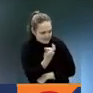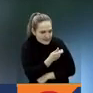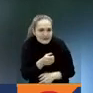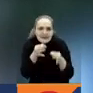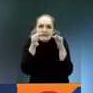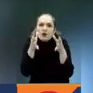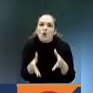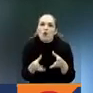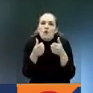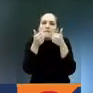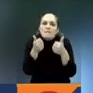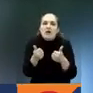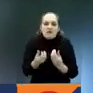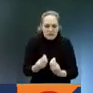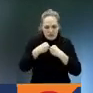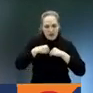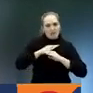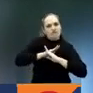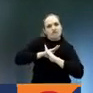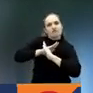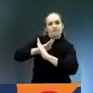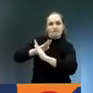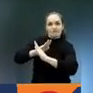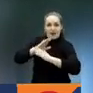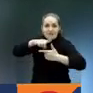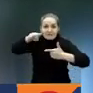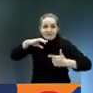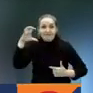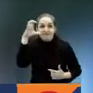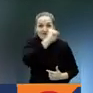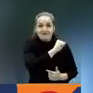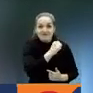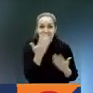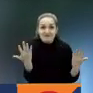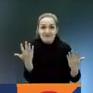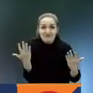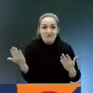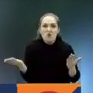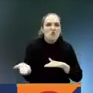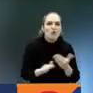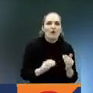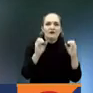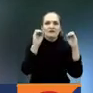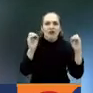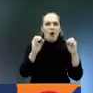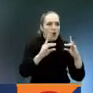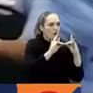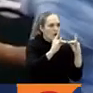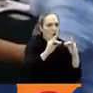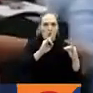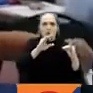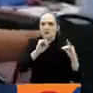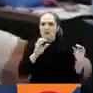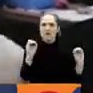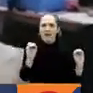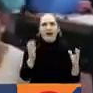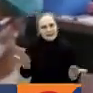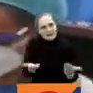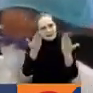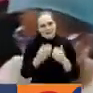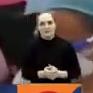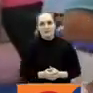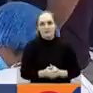la protección que ofrecen y nos lo han demostrado las cifras, por ejemplo, las cifras de mortalidad, de ocupación de cuidados intensivos. Hasta la fecha en el